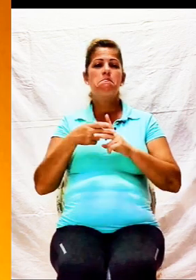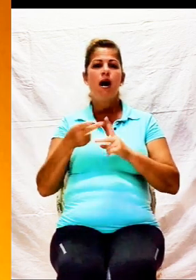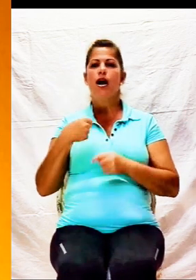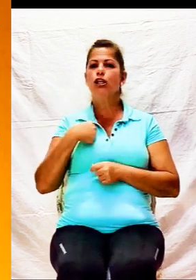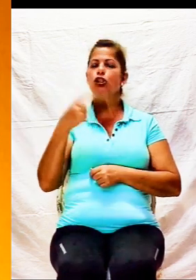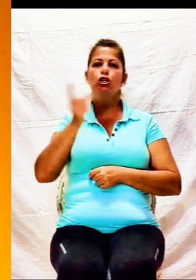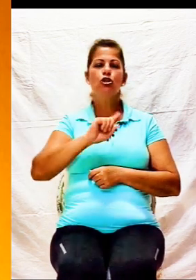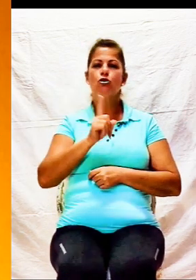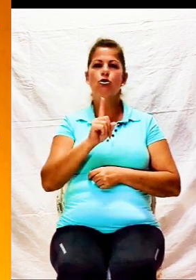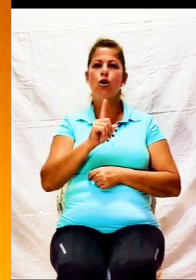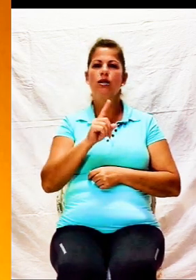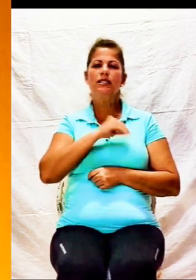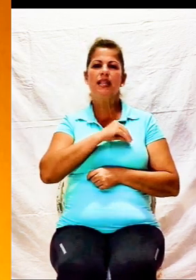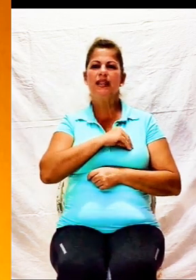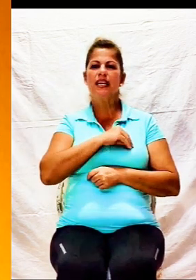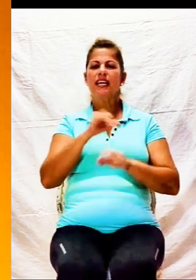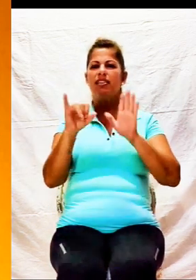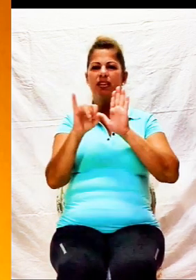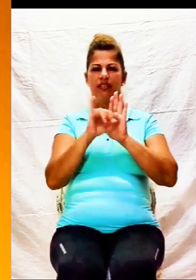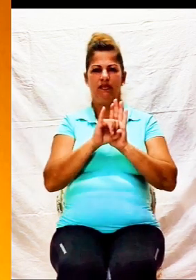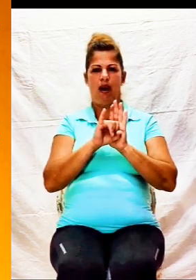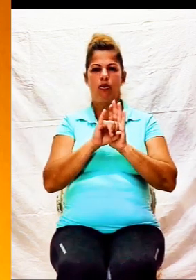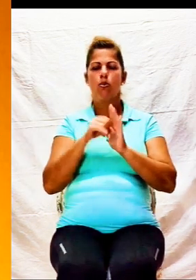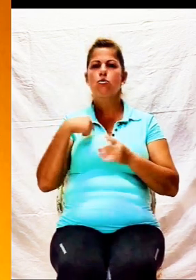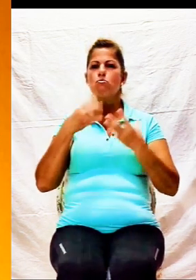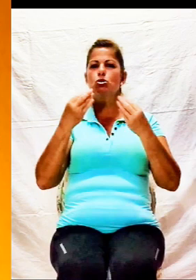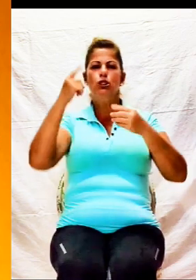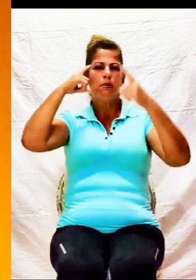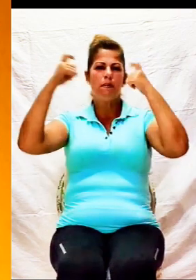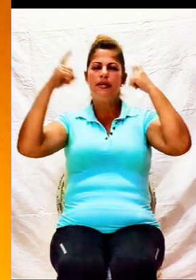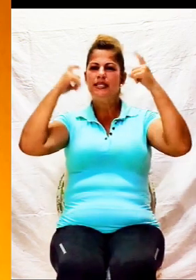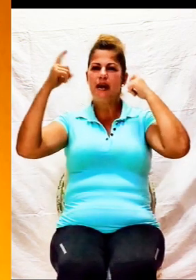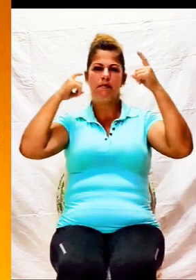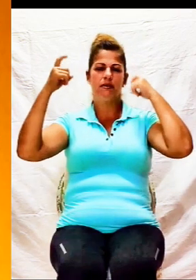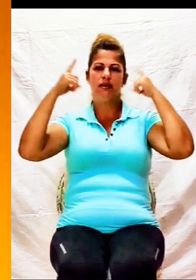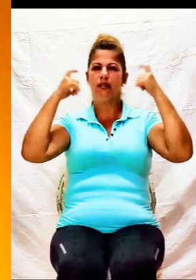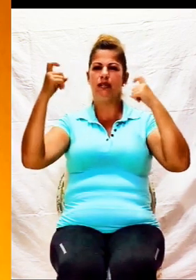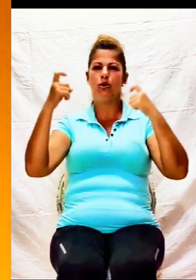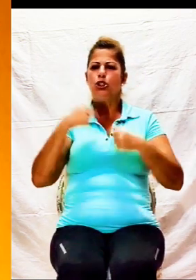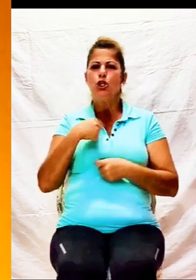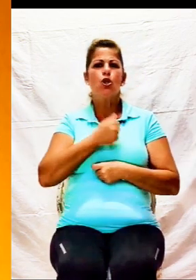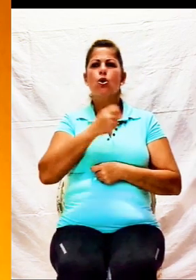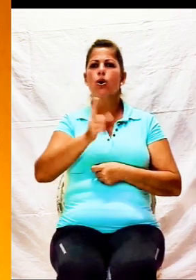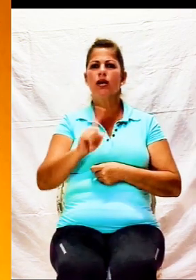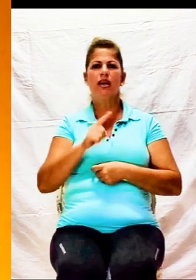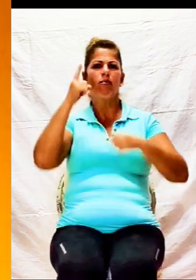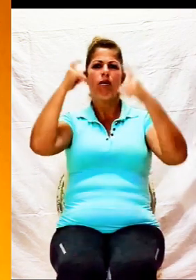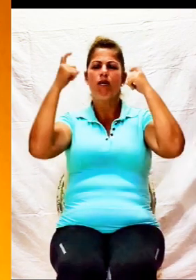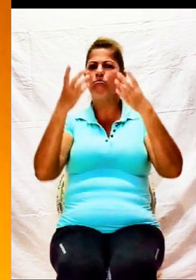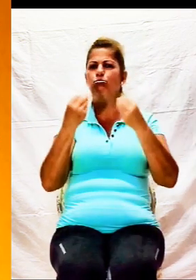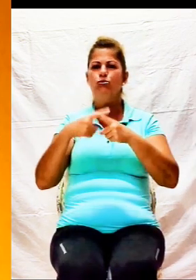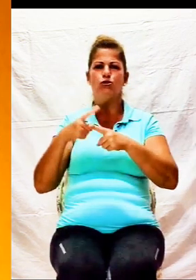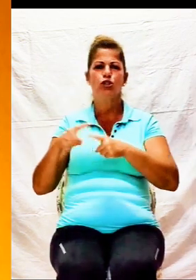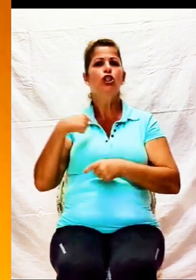me vea arrastrado o identificado por mis pensamientos involuntarios y